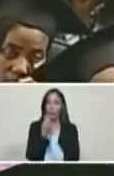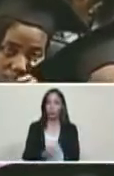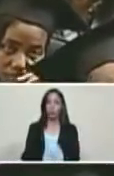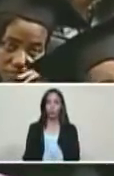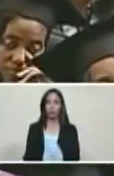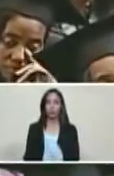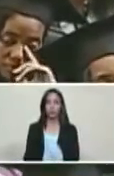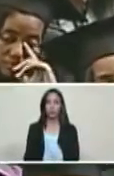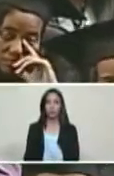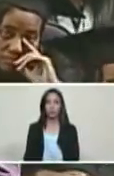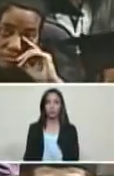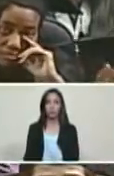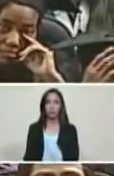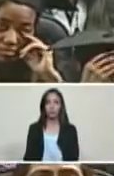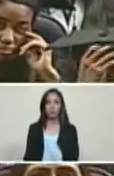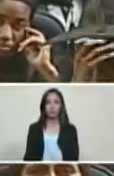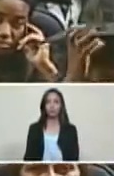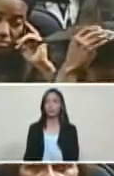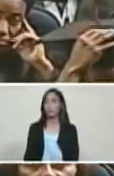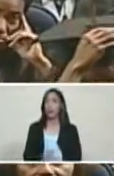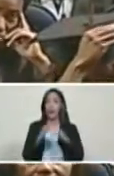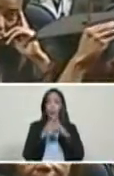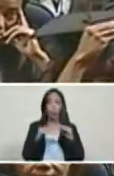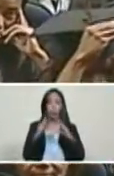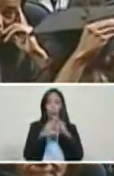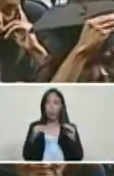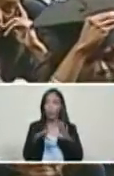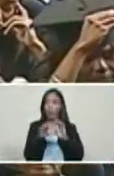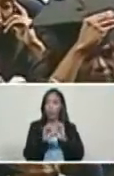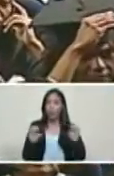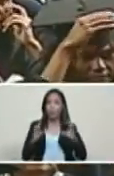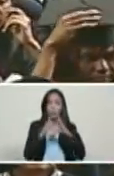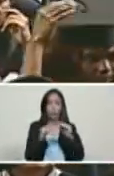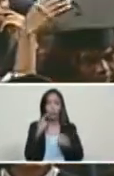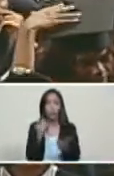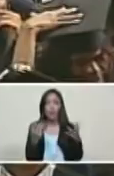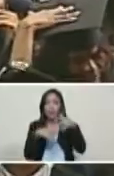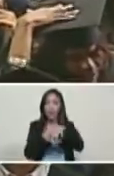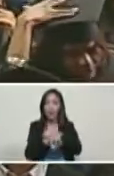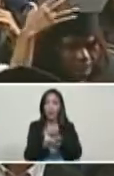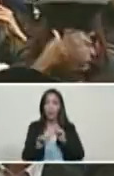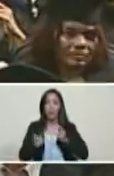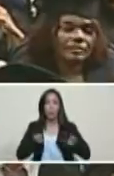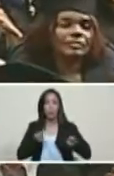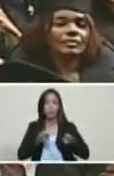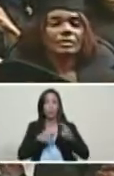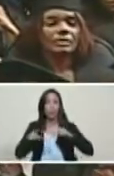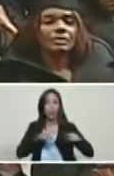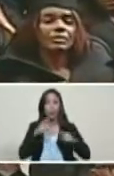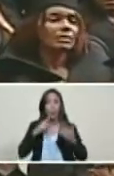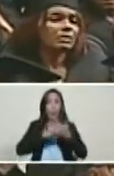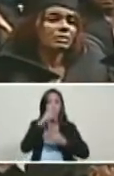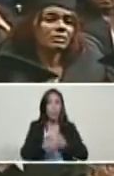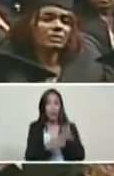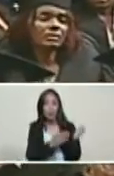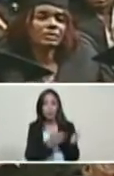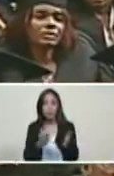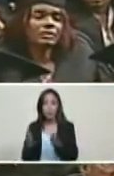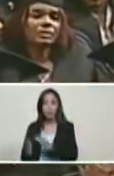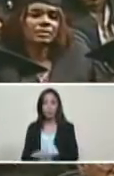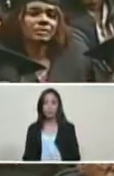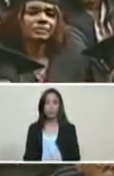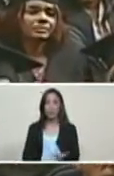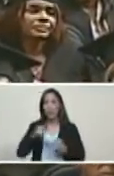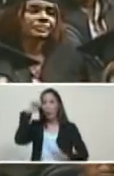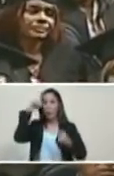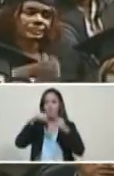estar toda la educación integrada de manera coherente por un plan. ¿Y cuál